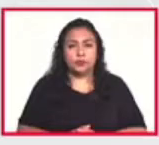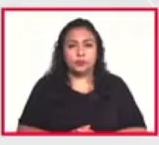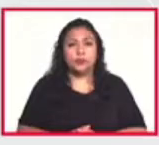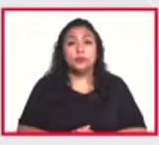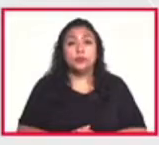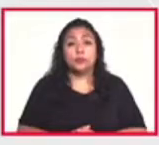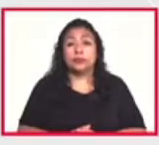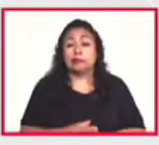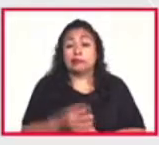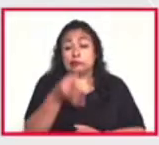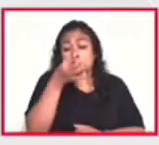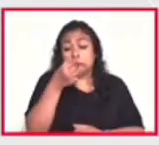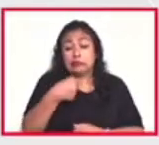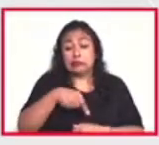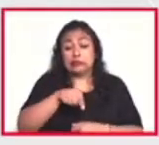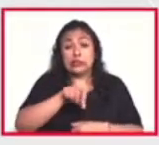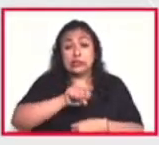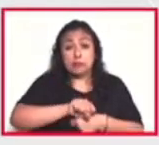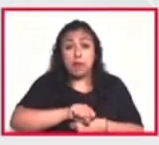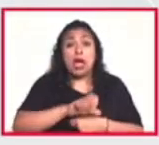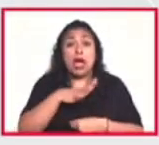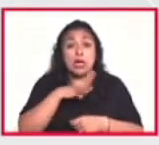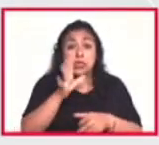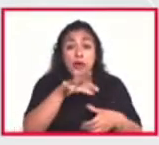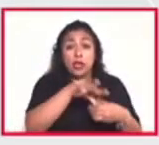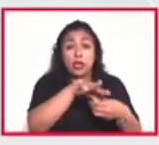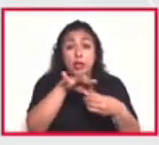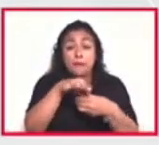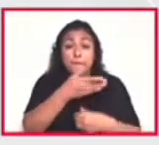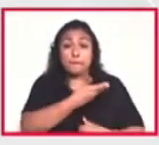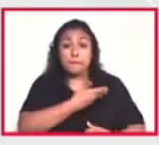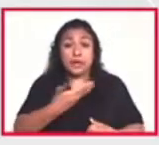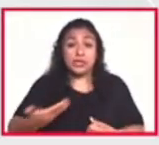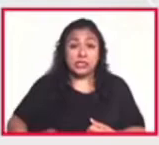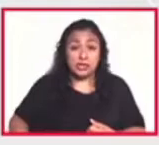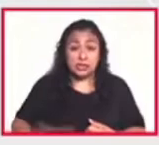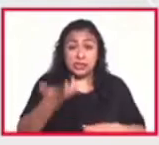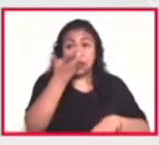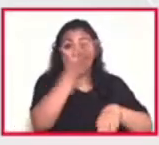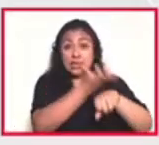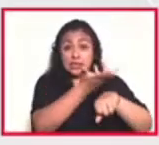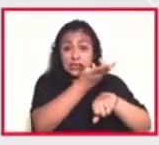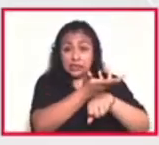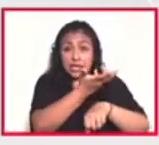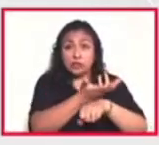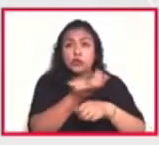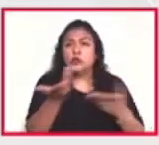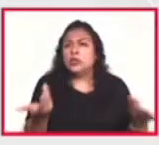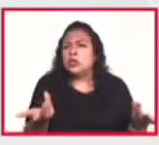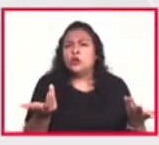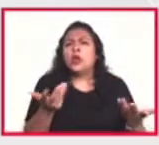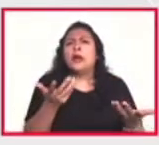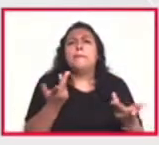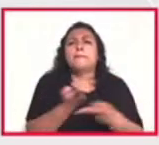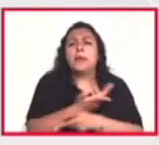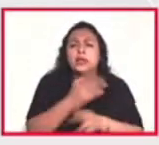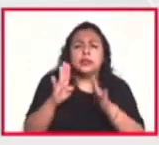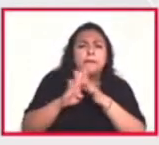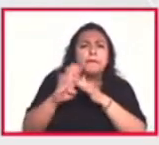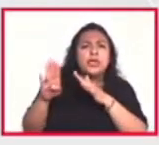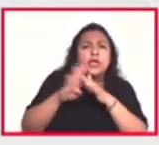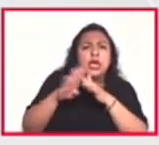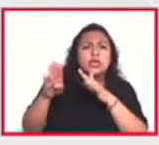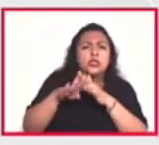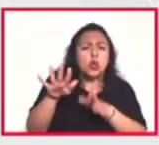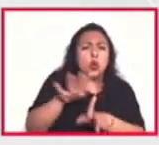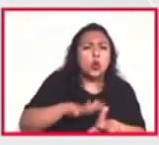Estamos a un par de semanas de que se realicen las elecciones presidenciales en Estados Unidos. ¿Qué papel está teniendo el tema migratorio en el